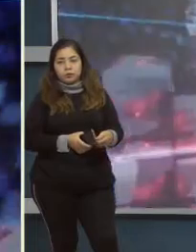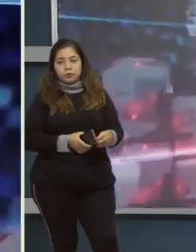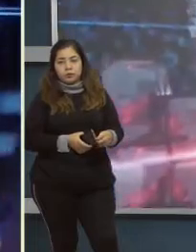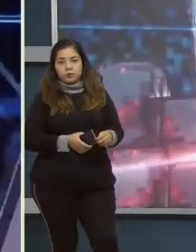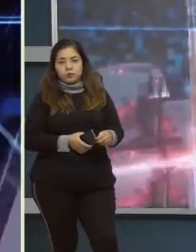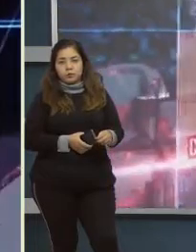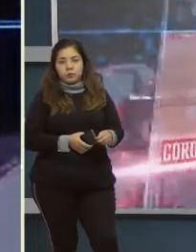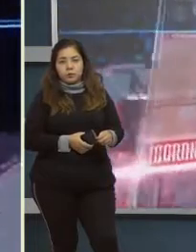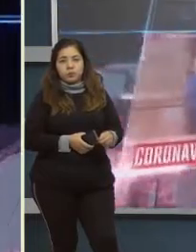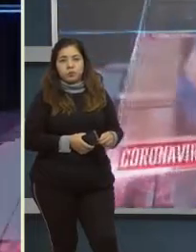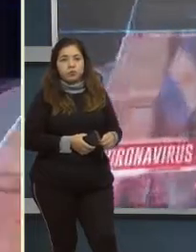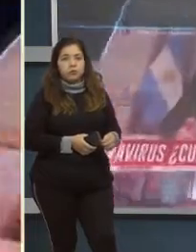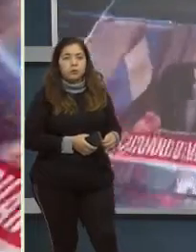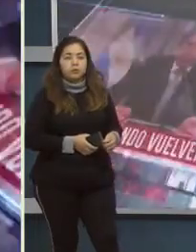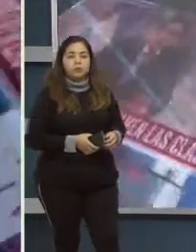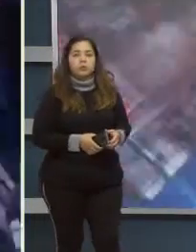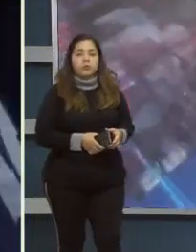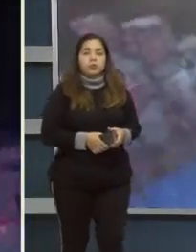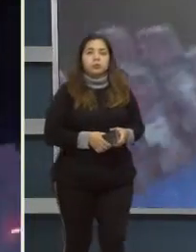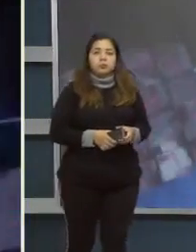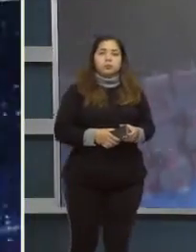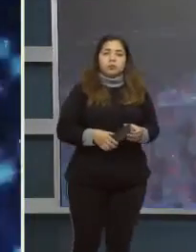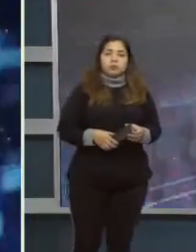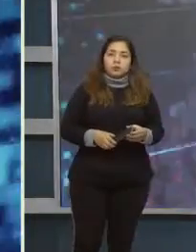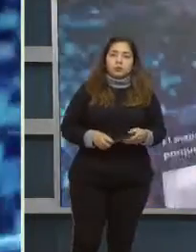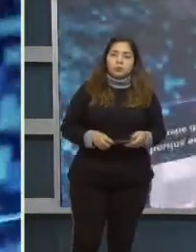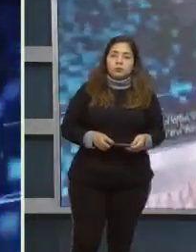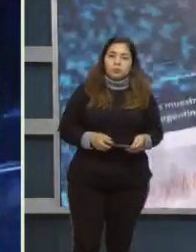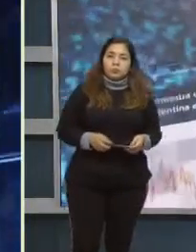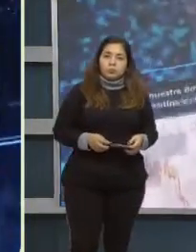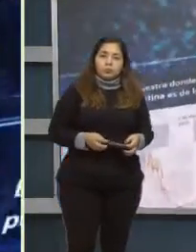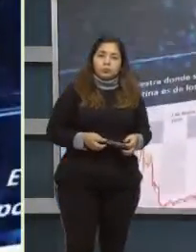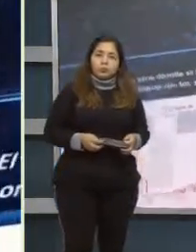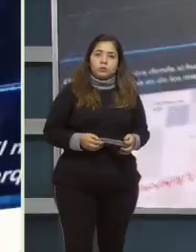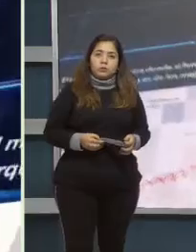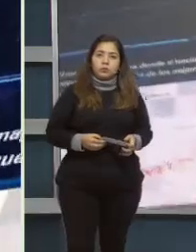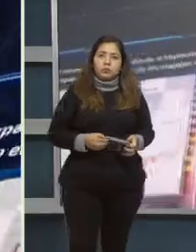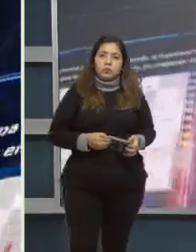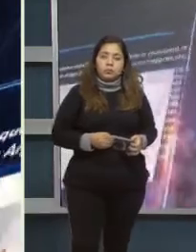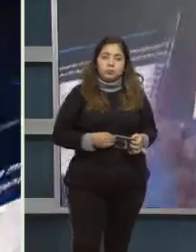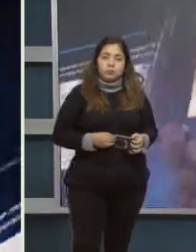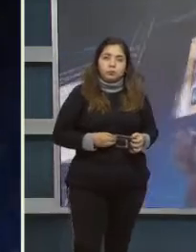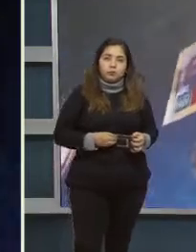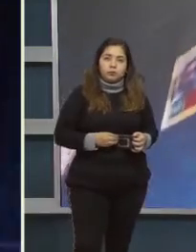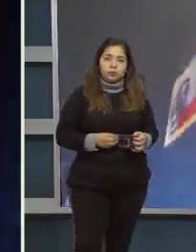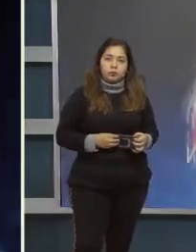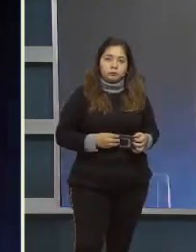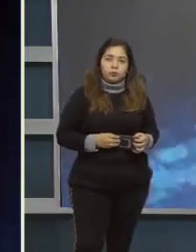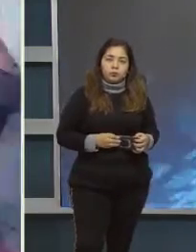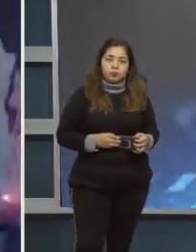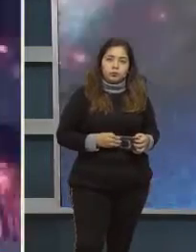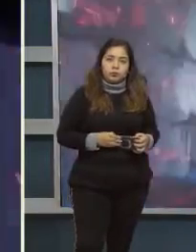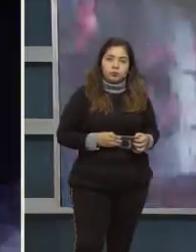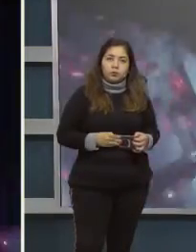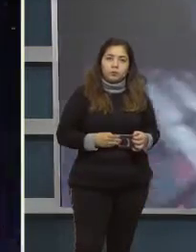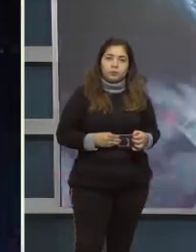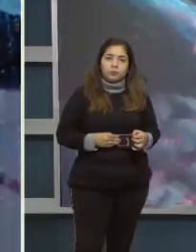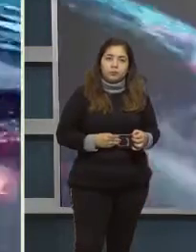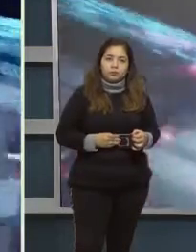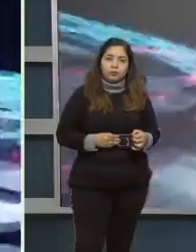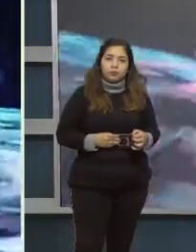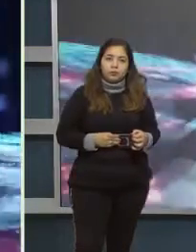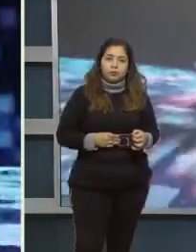fijar ese temario y tomar el examen. Nosotros tomamos el examen, pero toda la preparación del alumno, de la